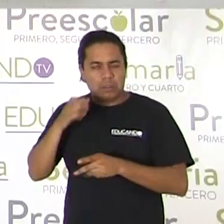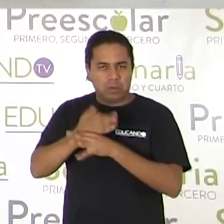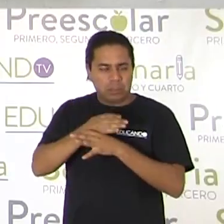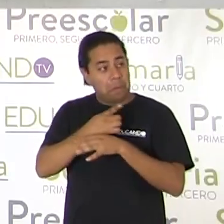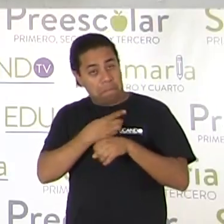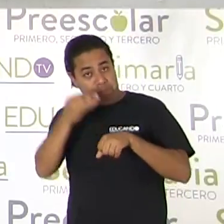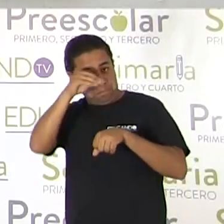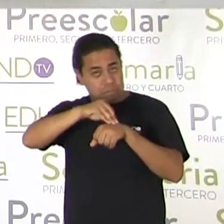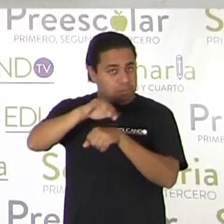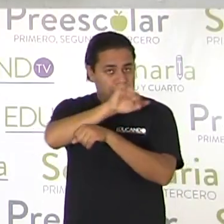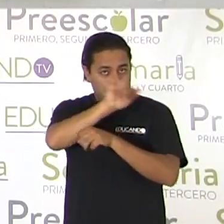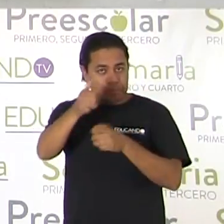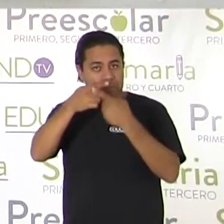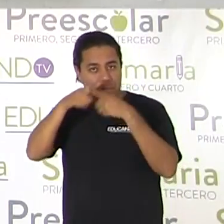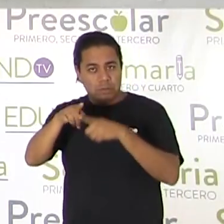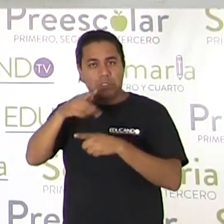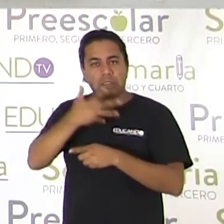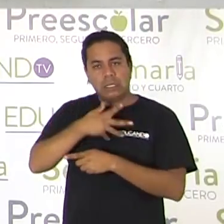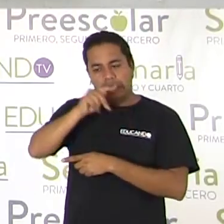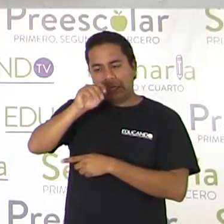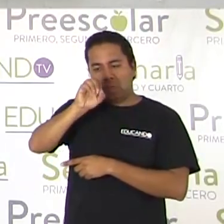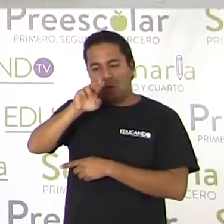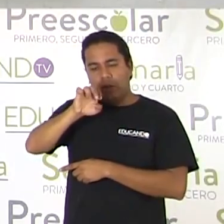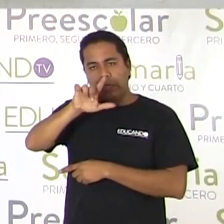más, que es la tonelada.